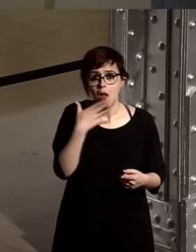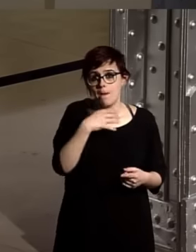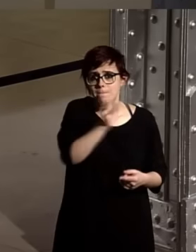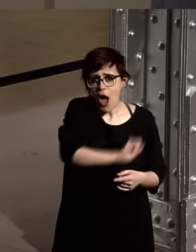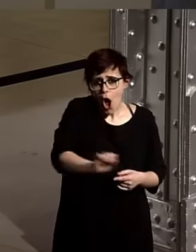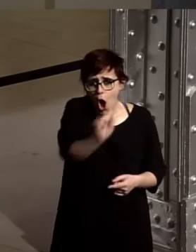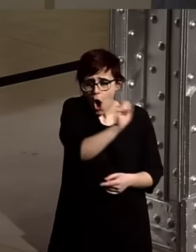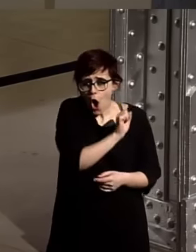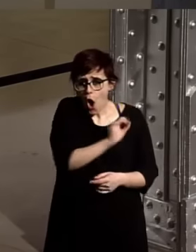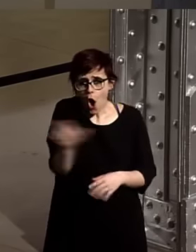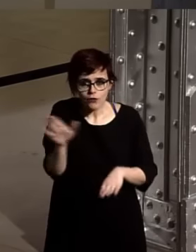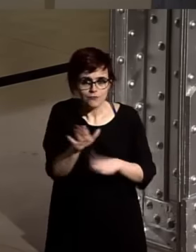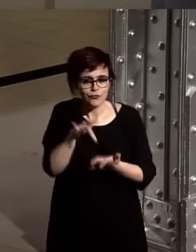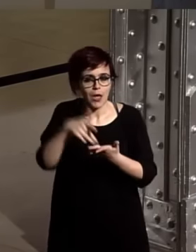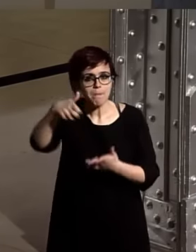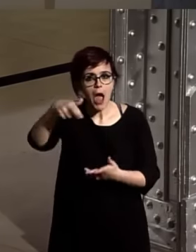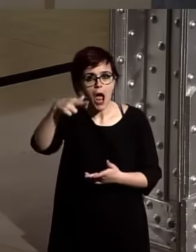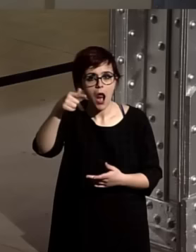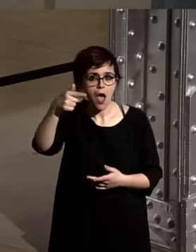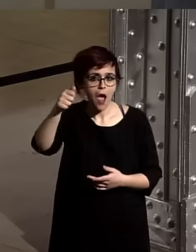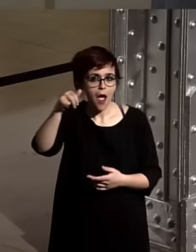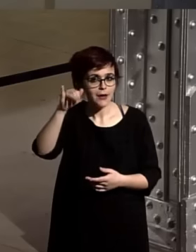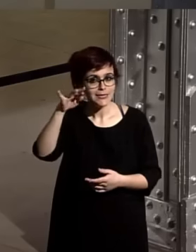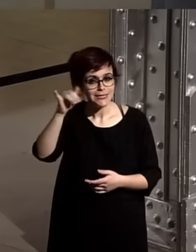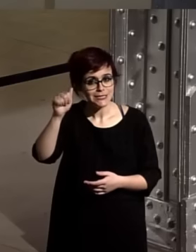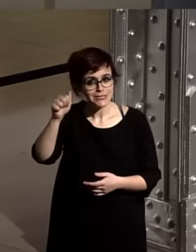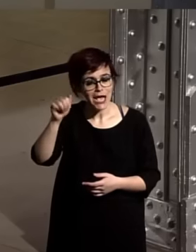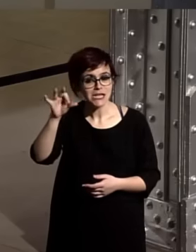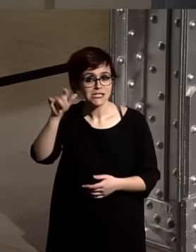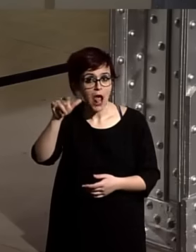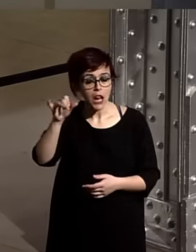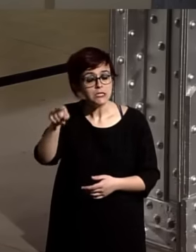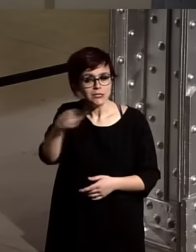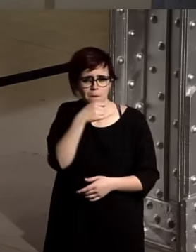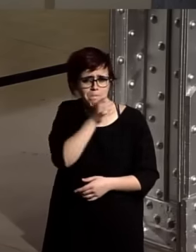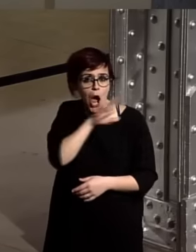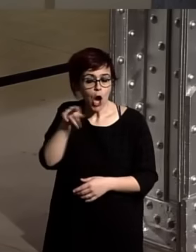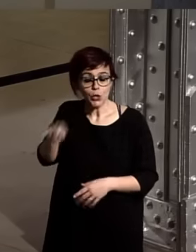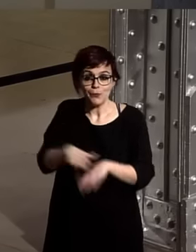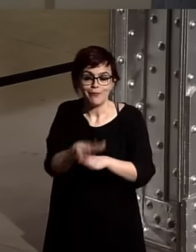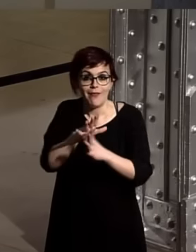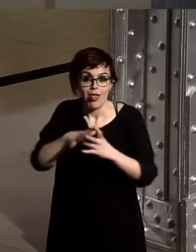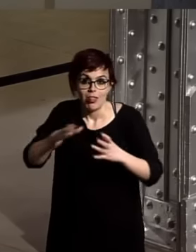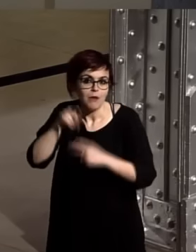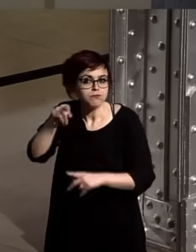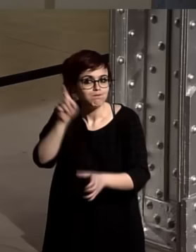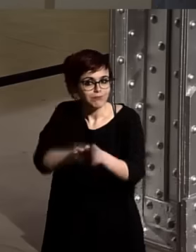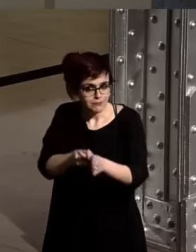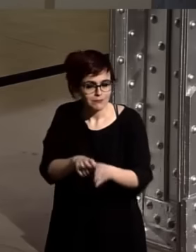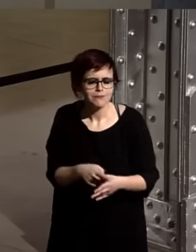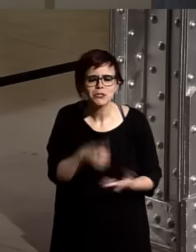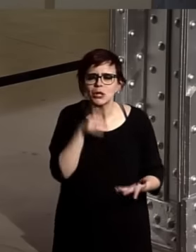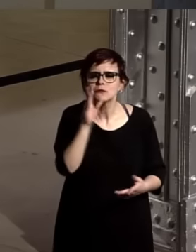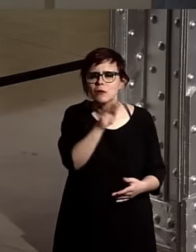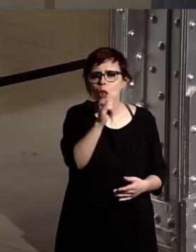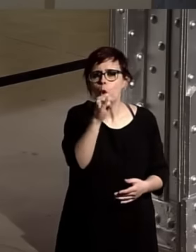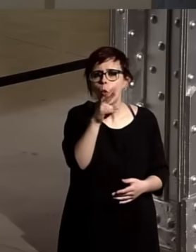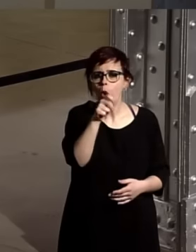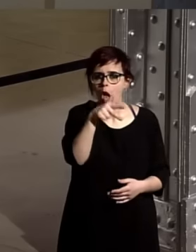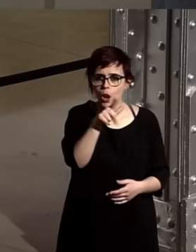aquí es el de Margarita salas y dije Bueno pues allá quey í aprenderás a ser científica Juan Luis tú